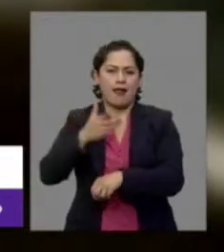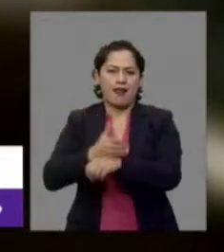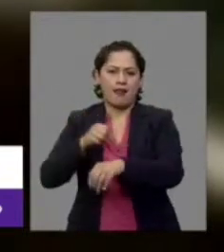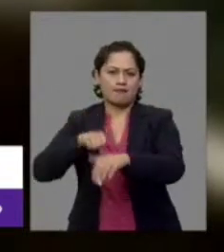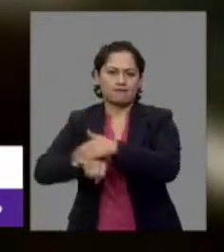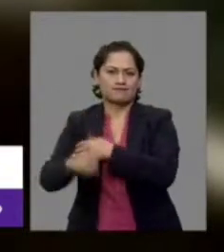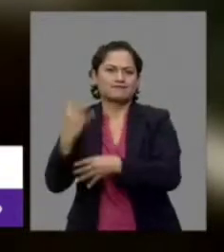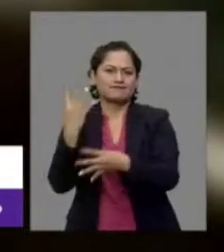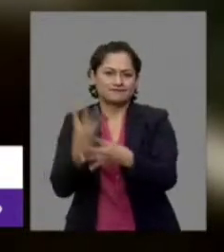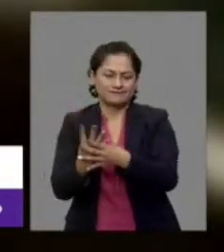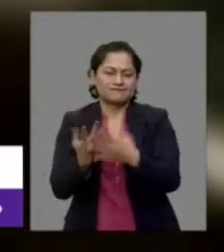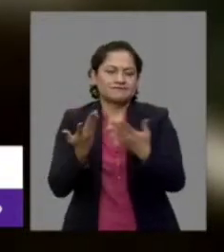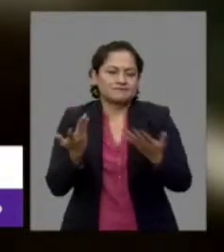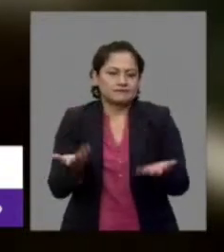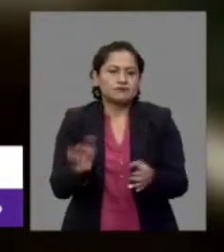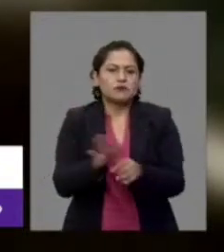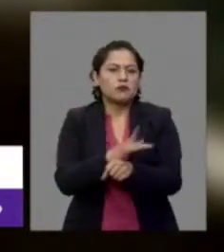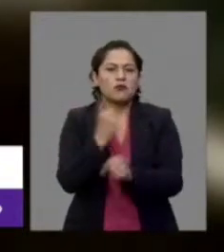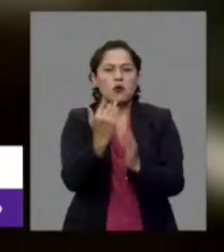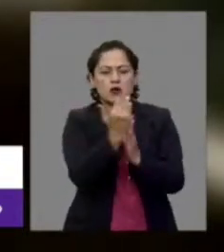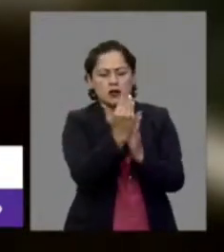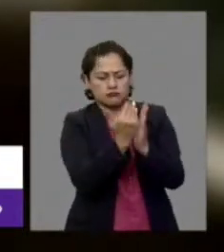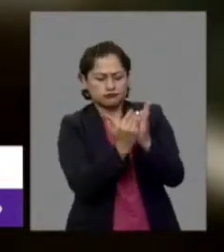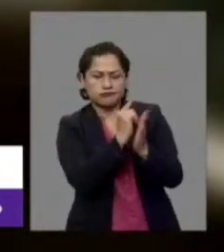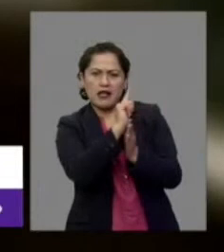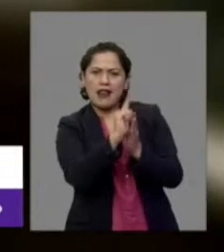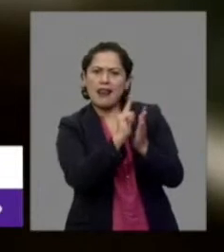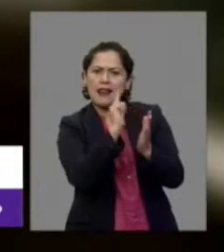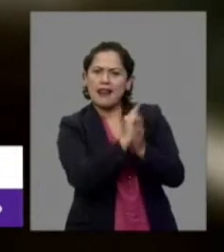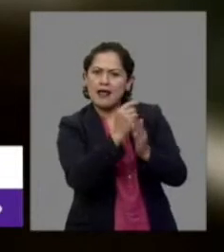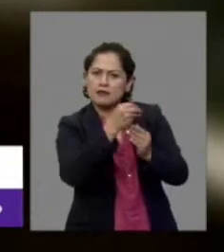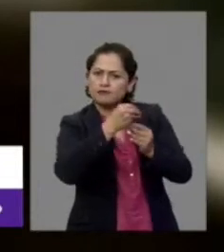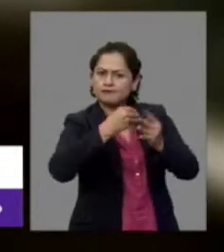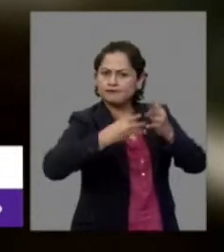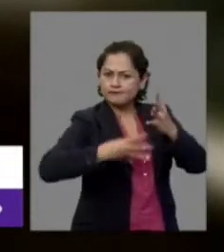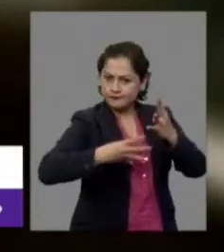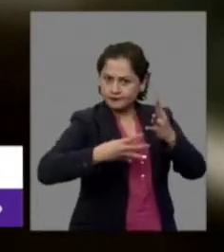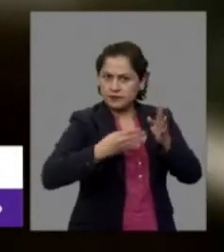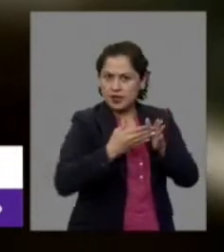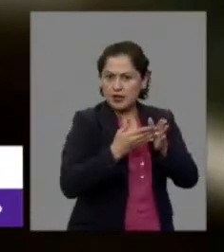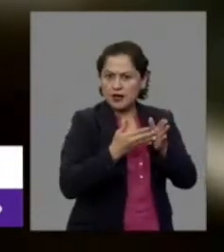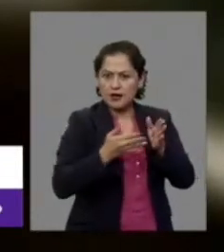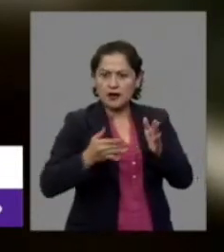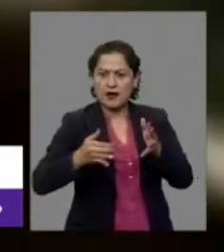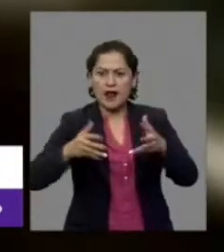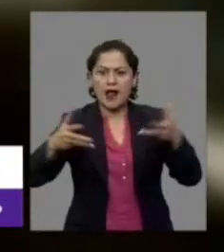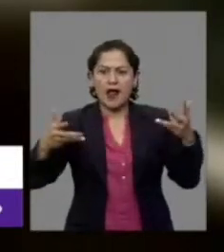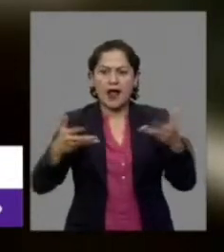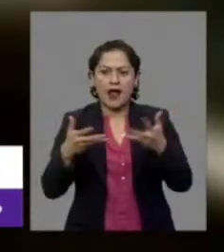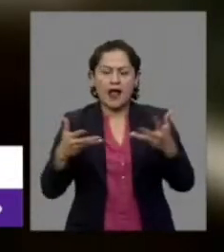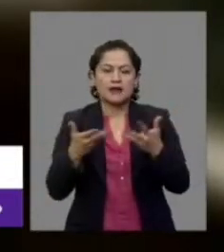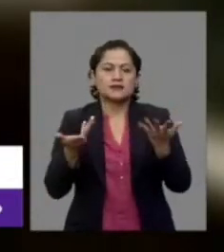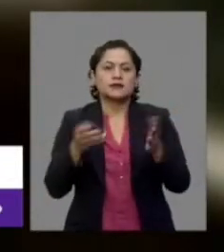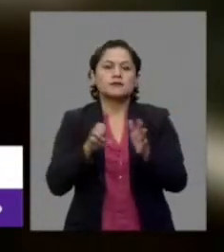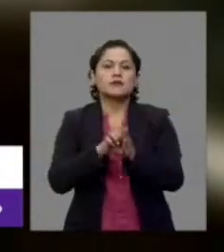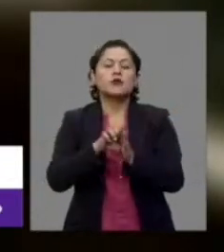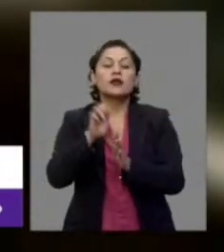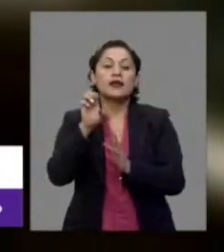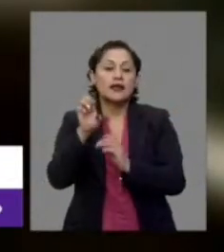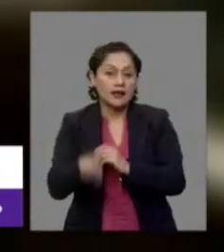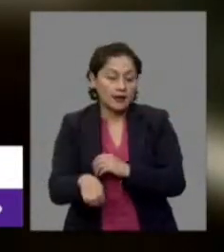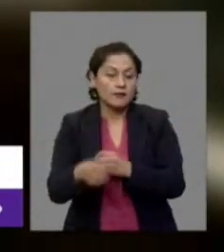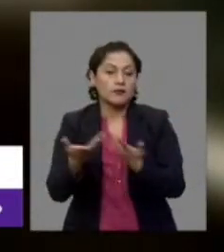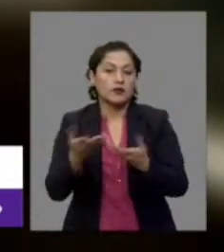jurisprudencial que se ha venido dando en relación con los criterios que tienen que